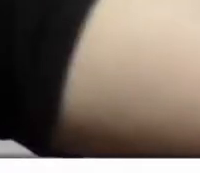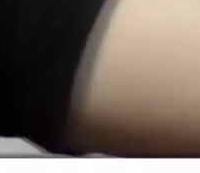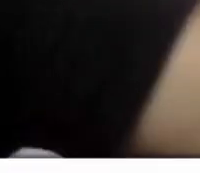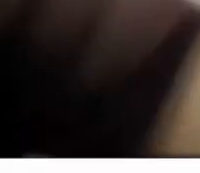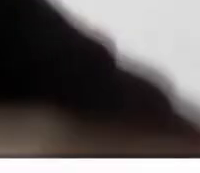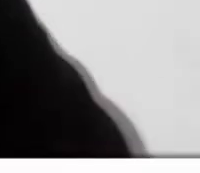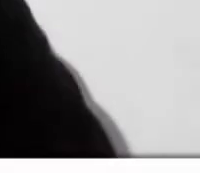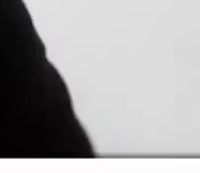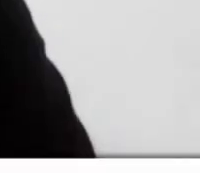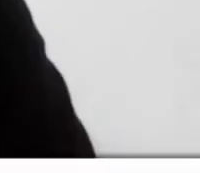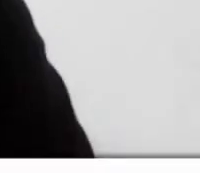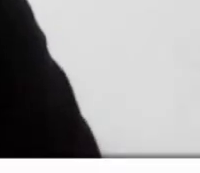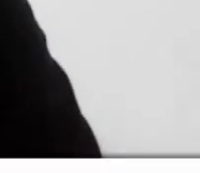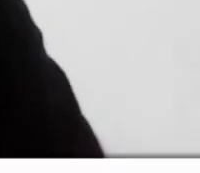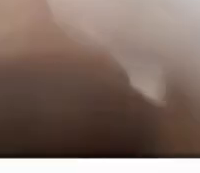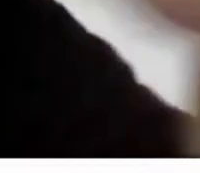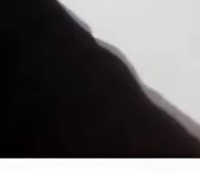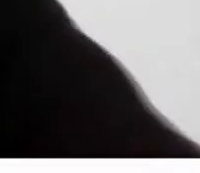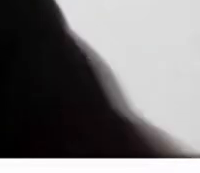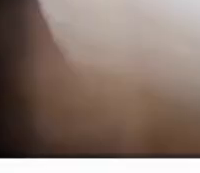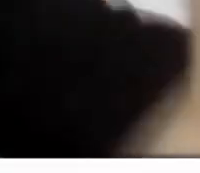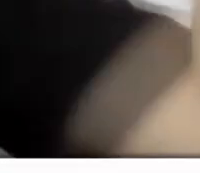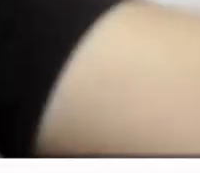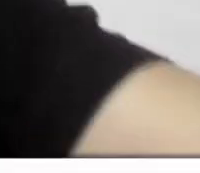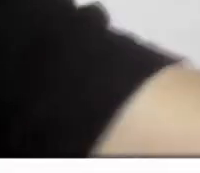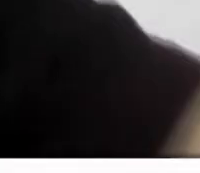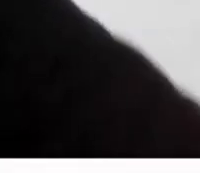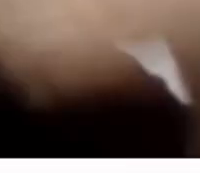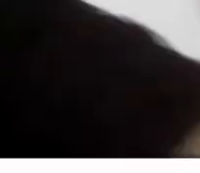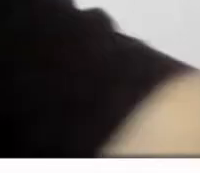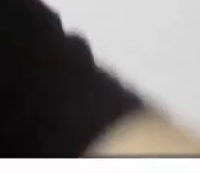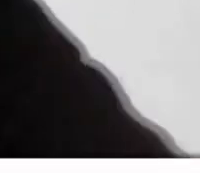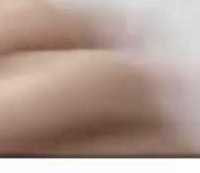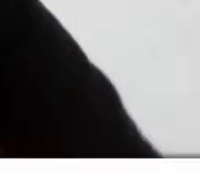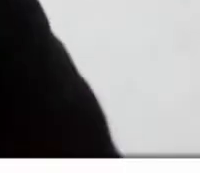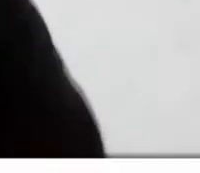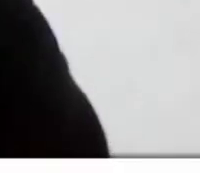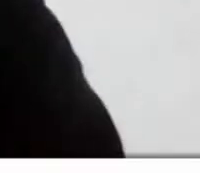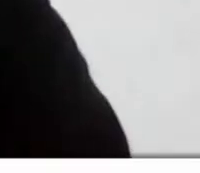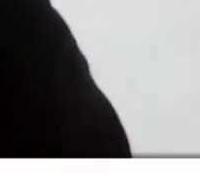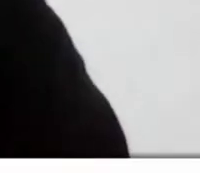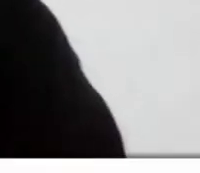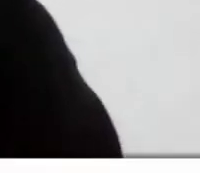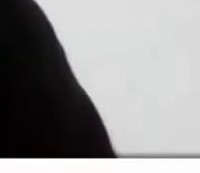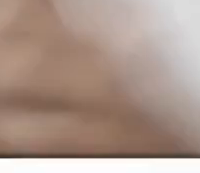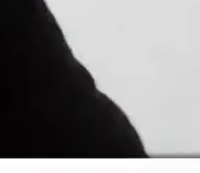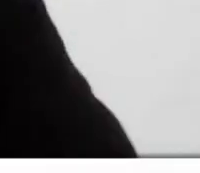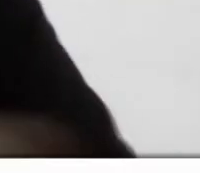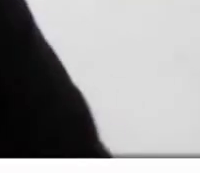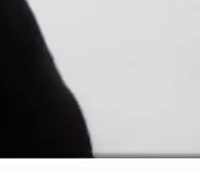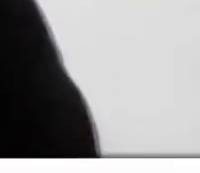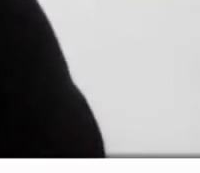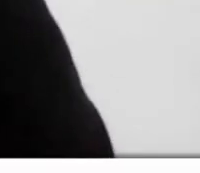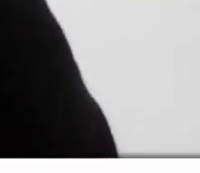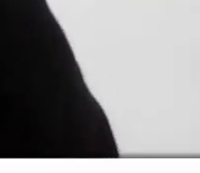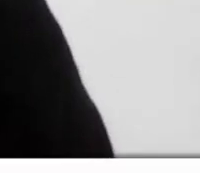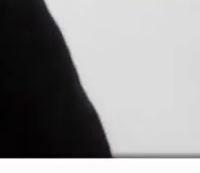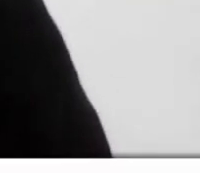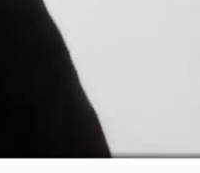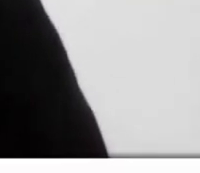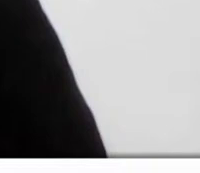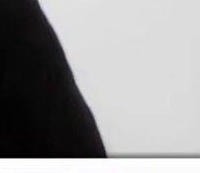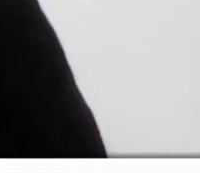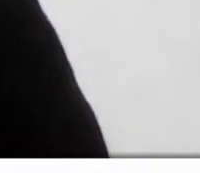montan el edificio. Los productores, junto con el Ministerio de Seguridad, lo equipan y se inaugura en el año